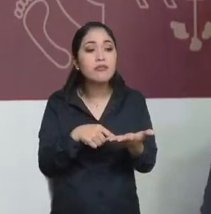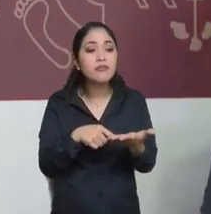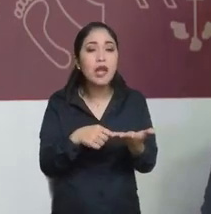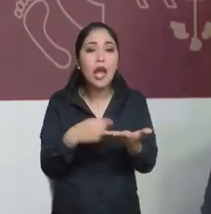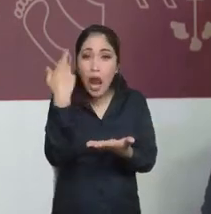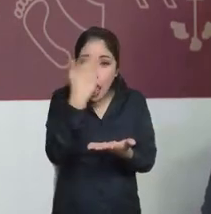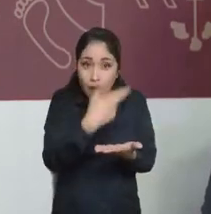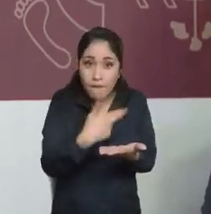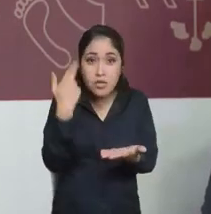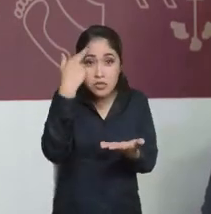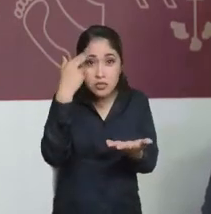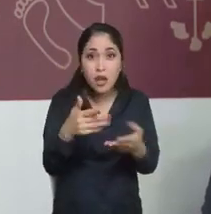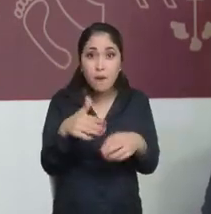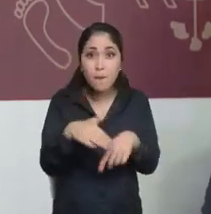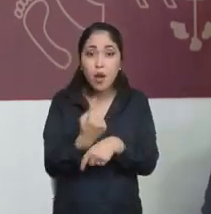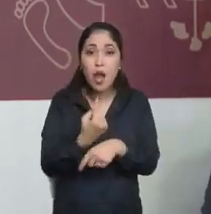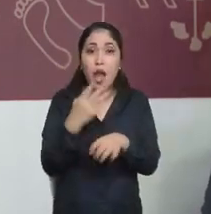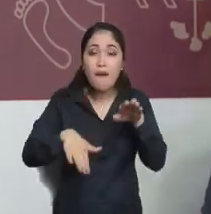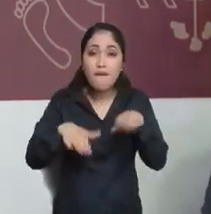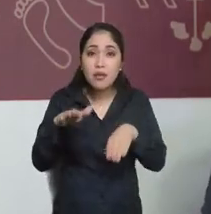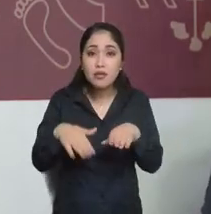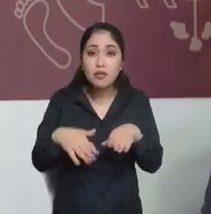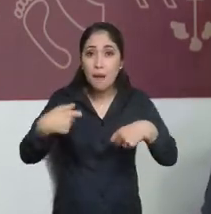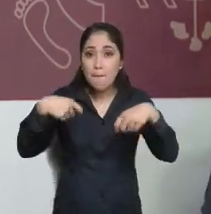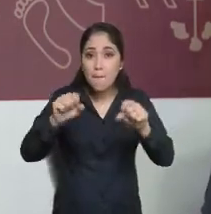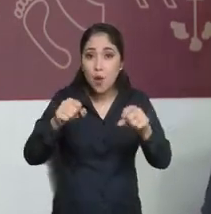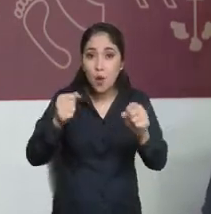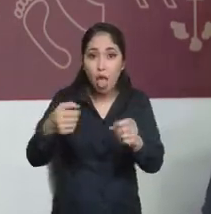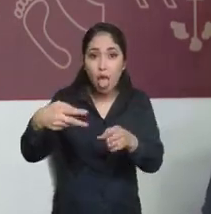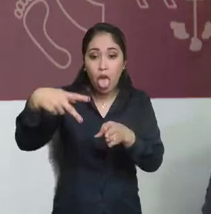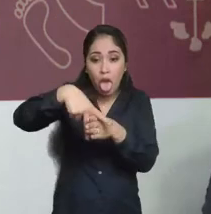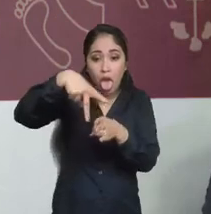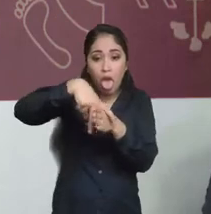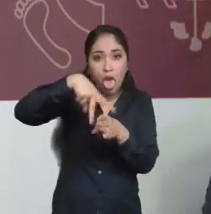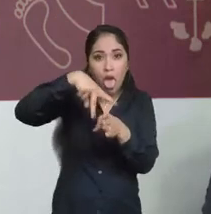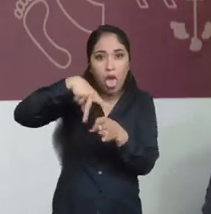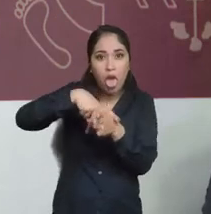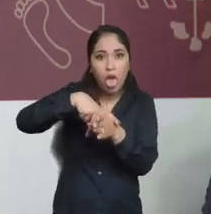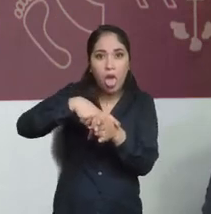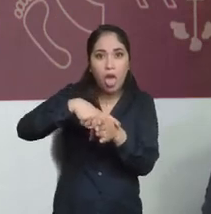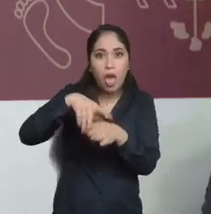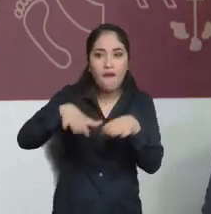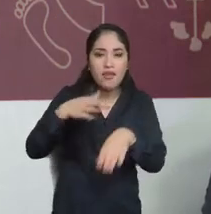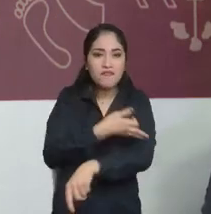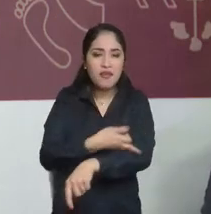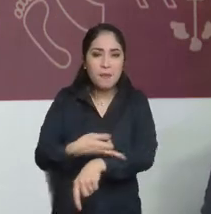llevando personas que no son necesariamente de su familia.